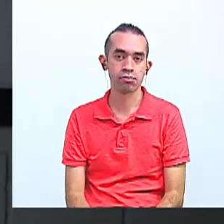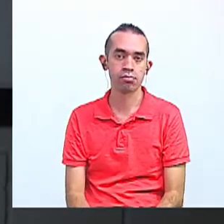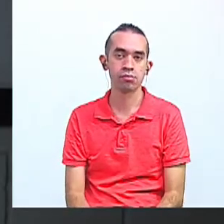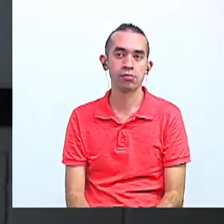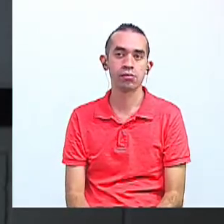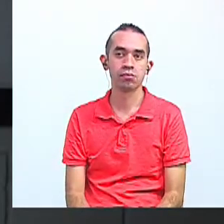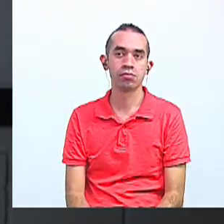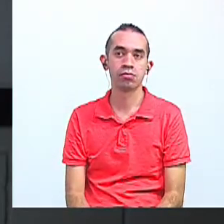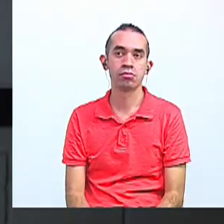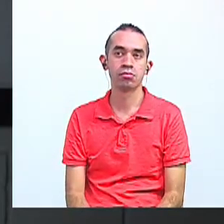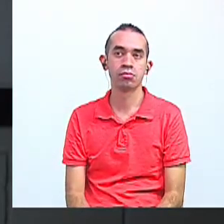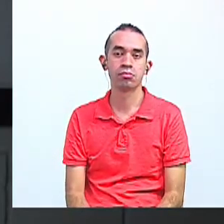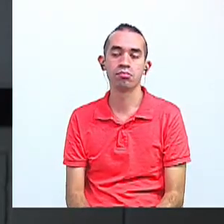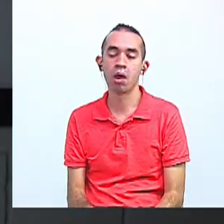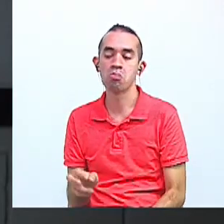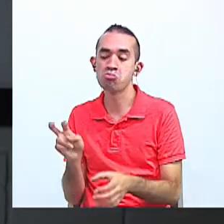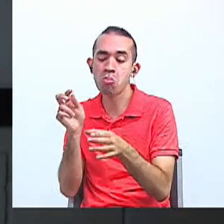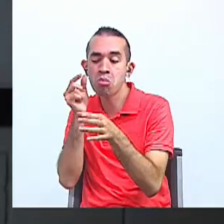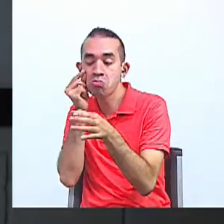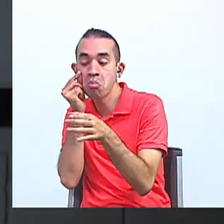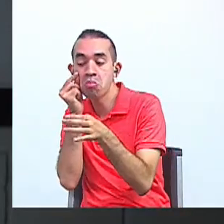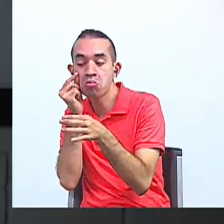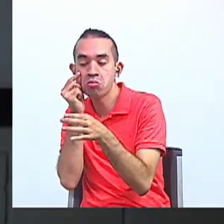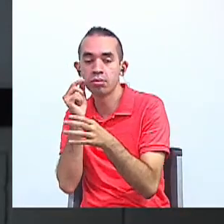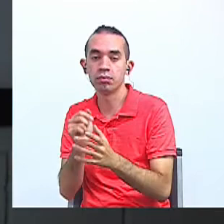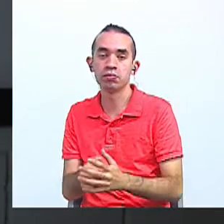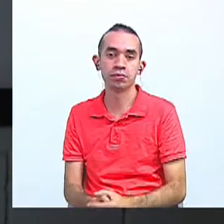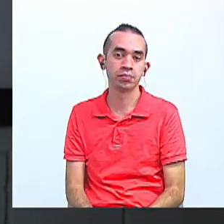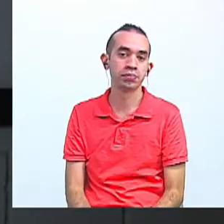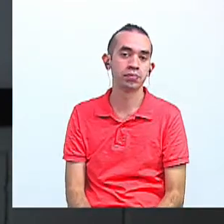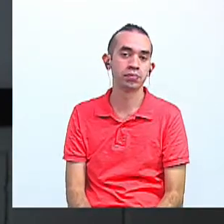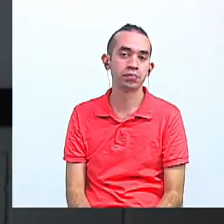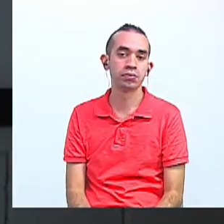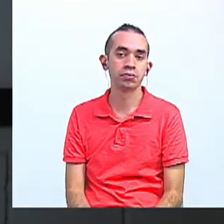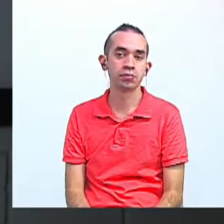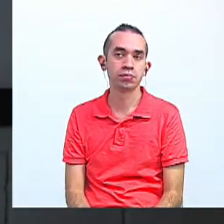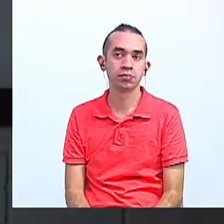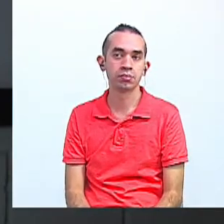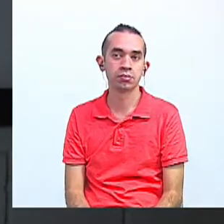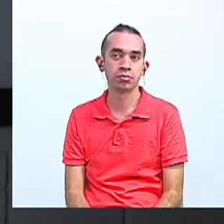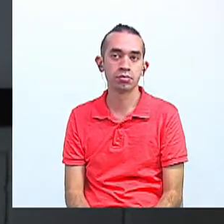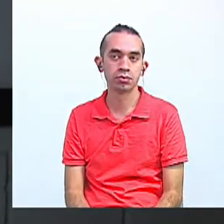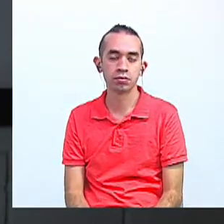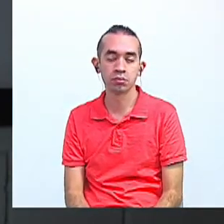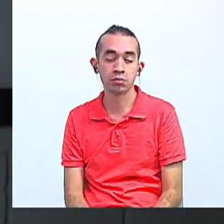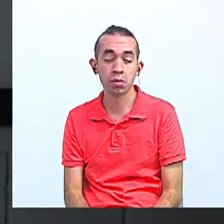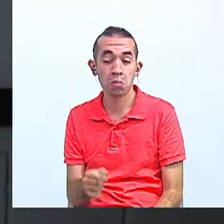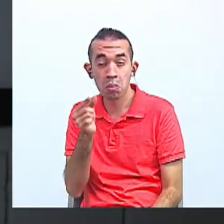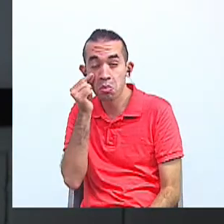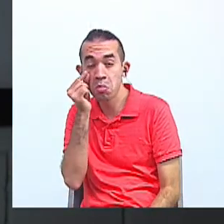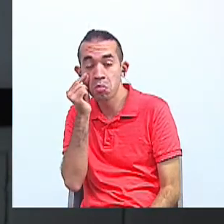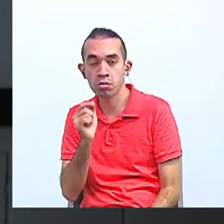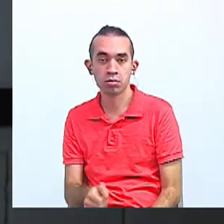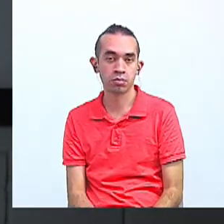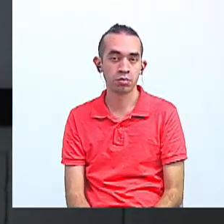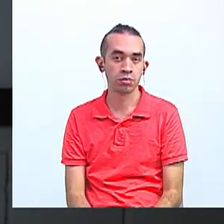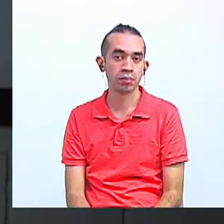poner aquí capacidad.